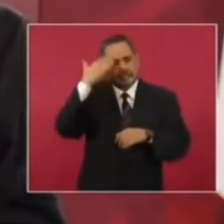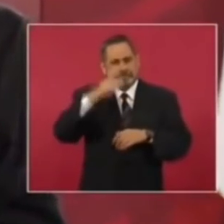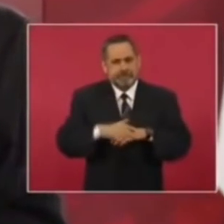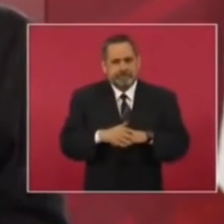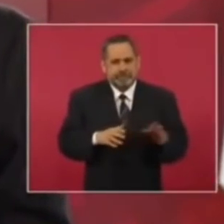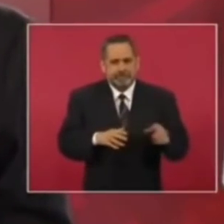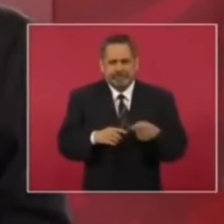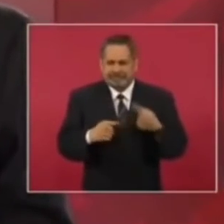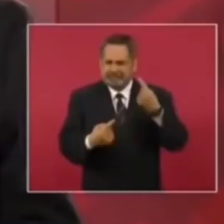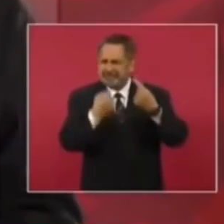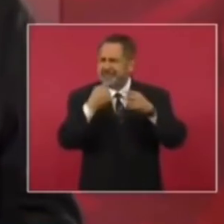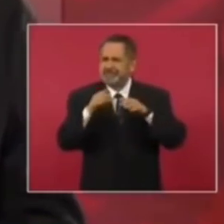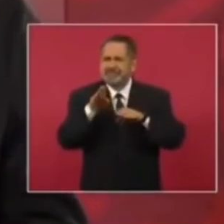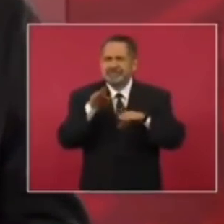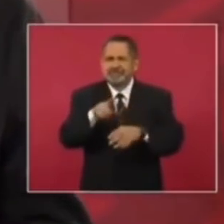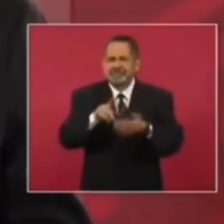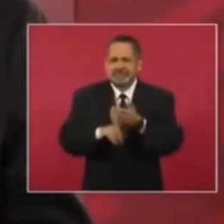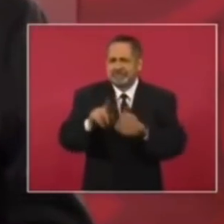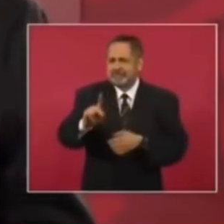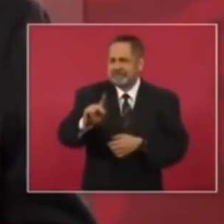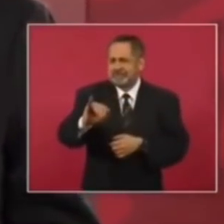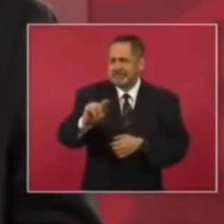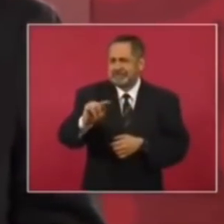Algo sobre Pitágoras, o sea,